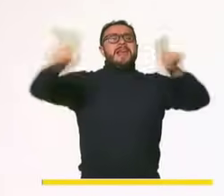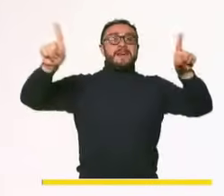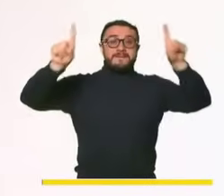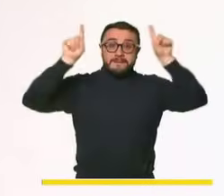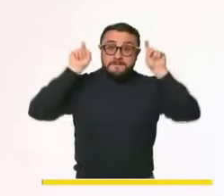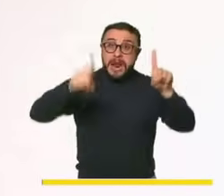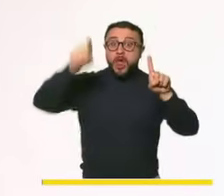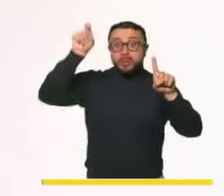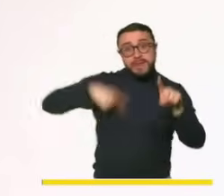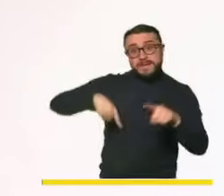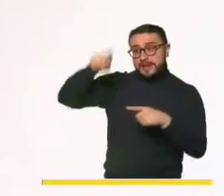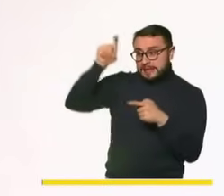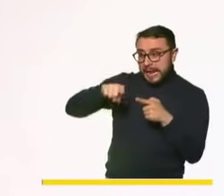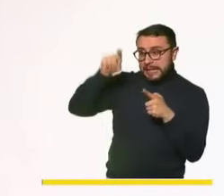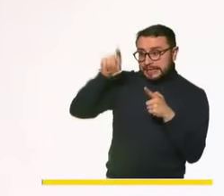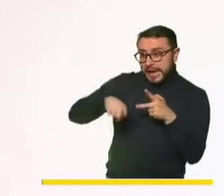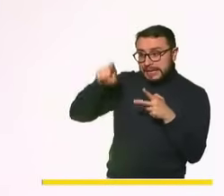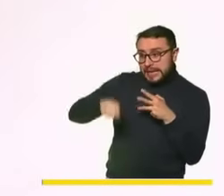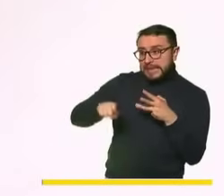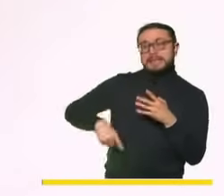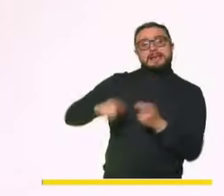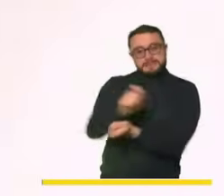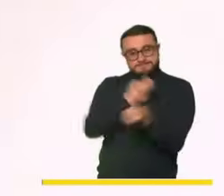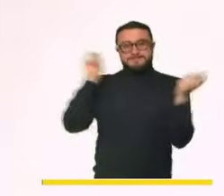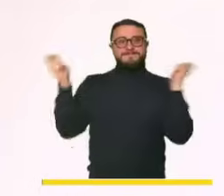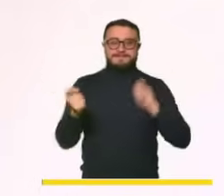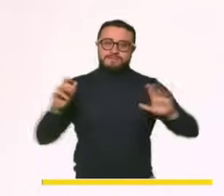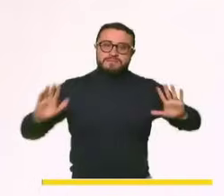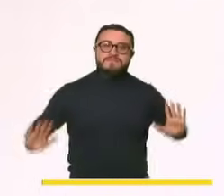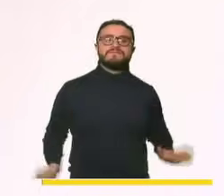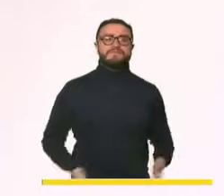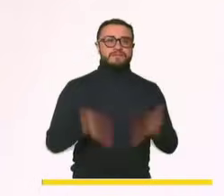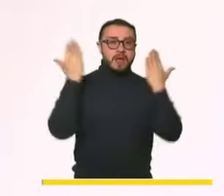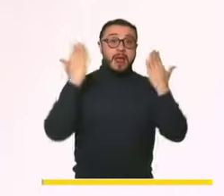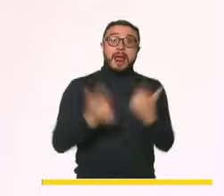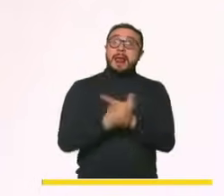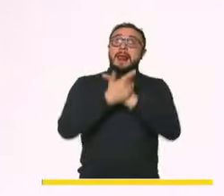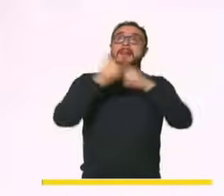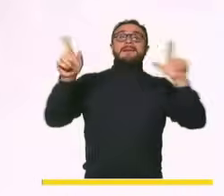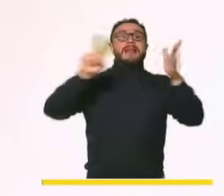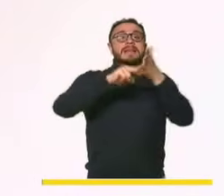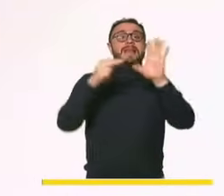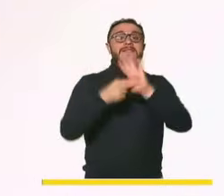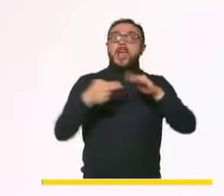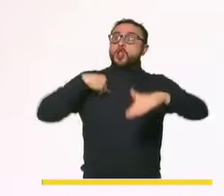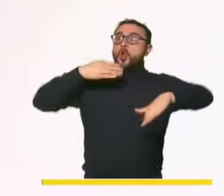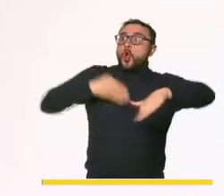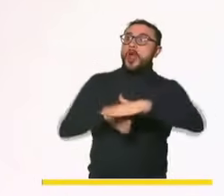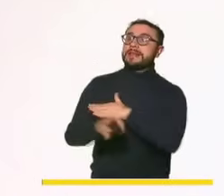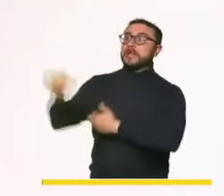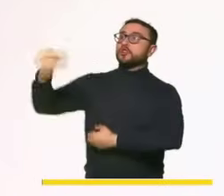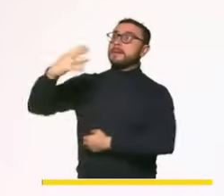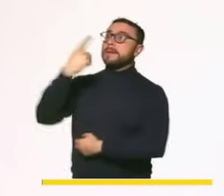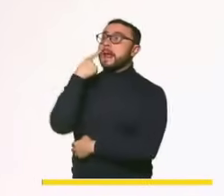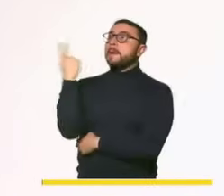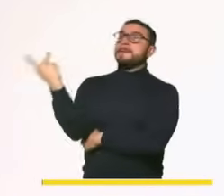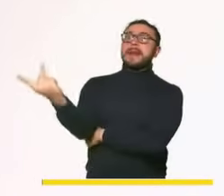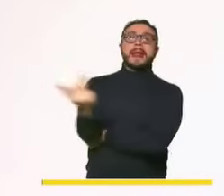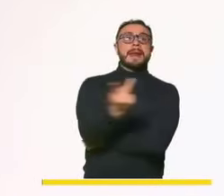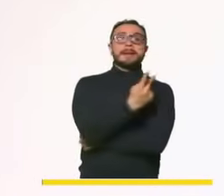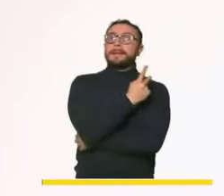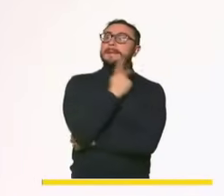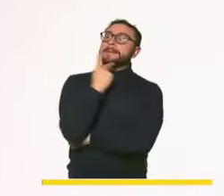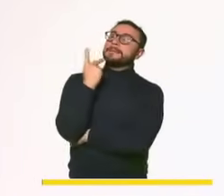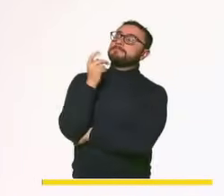las necesidades. La libertad no es poder entrar a un supermercado a mirar en